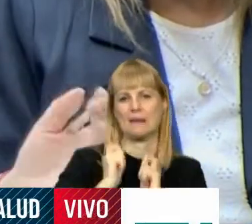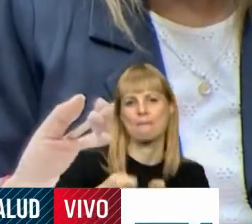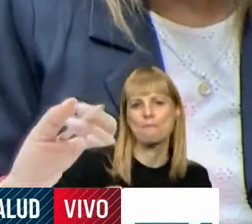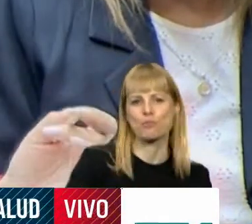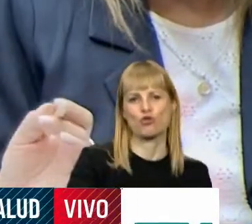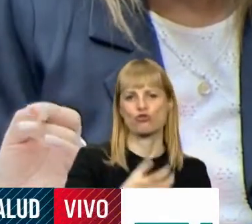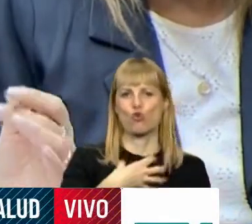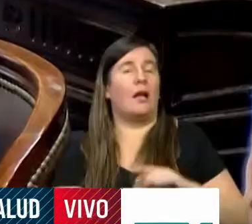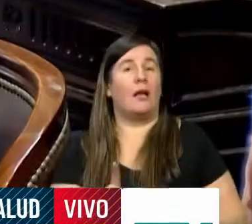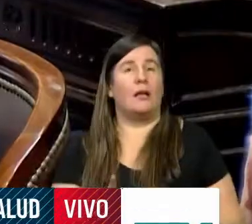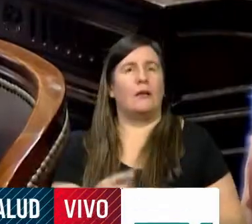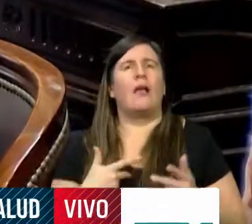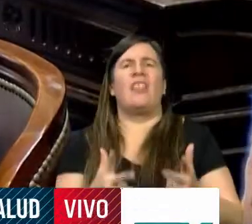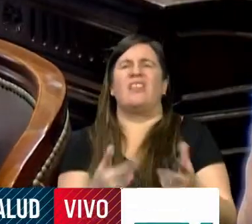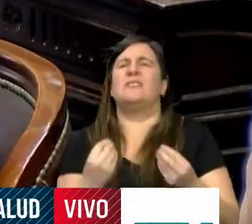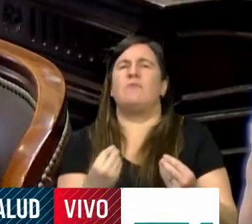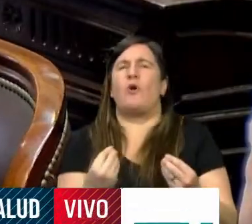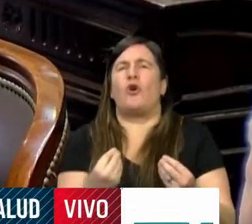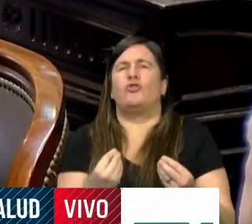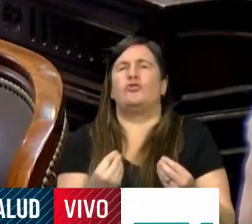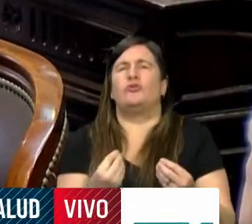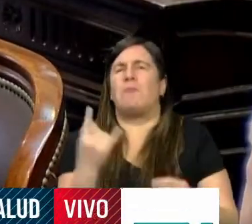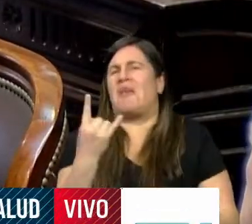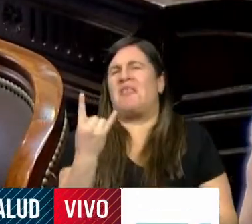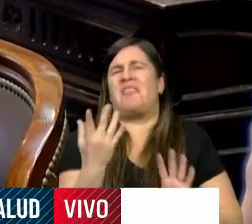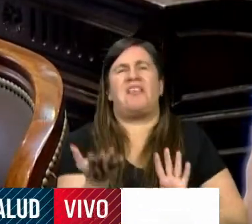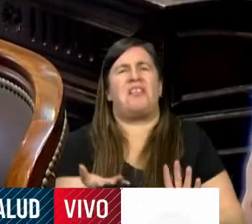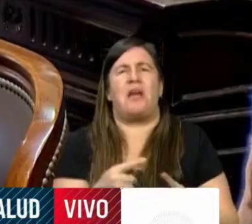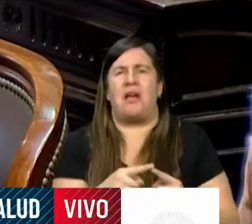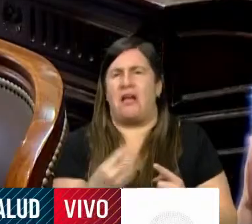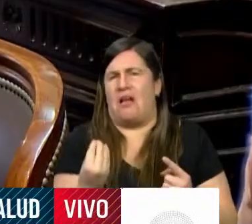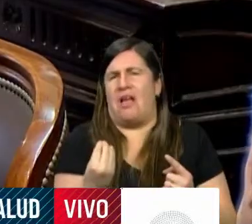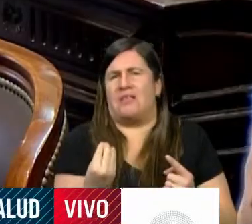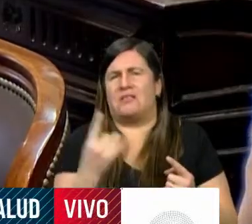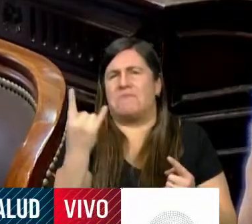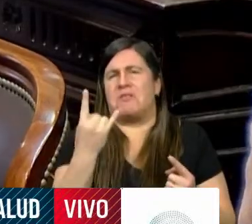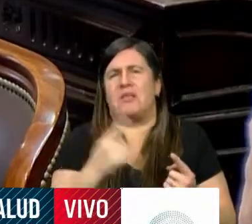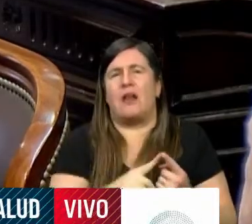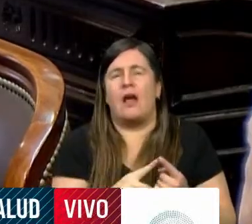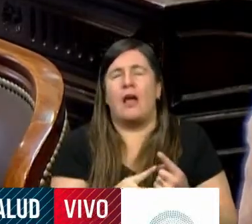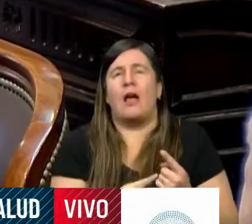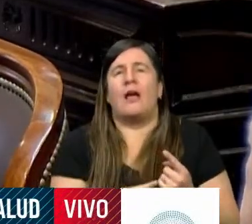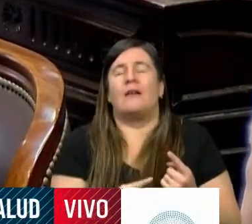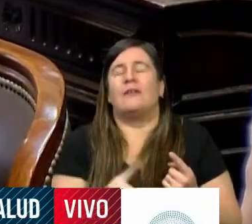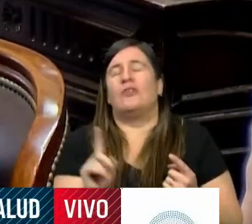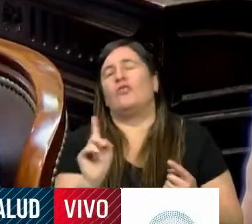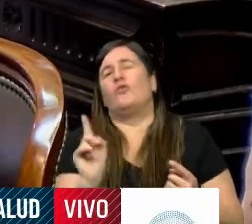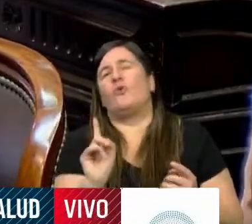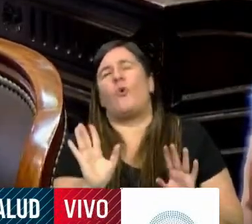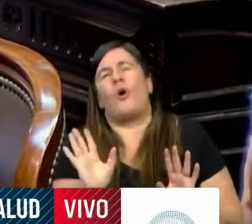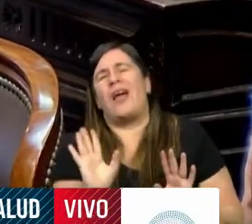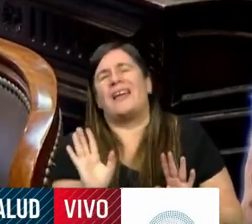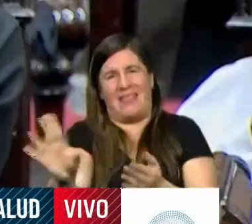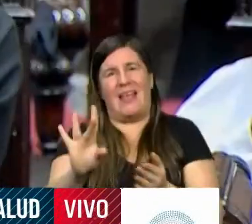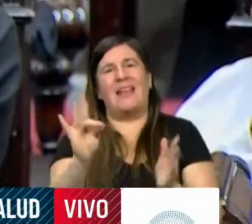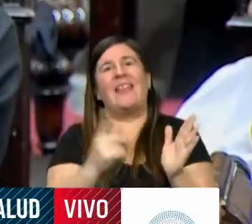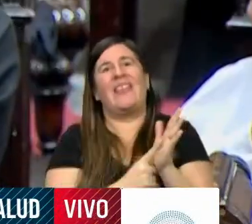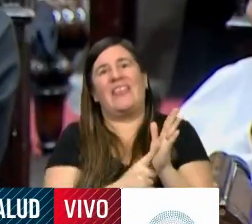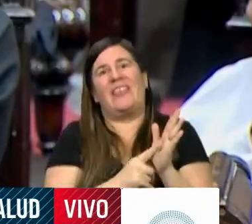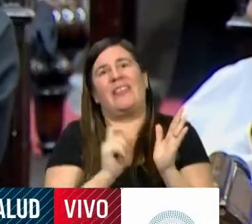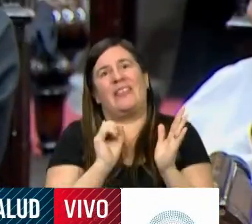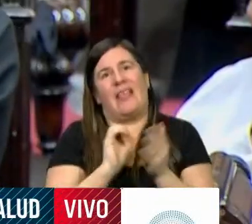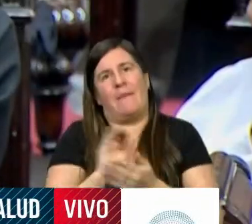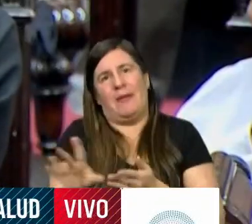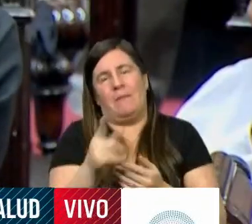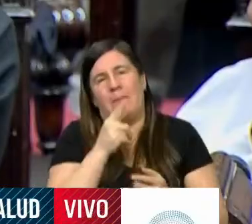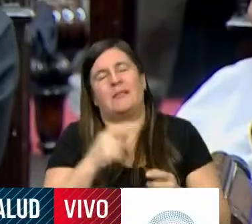Pablo Yedlin, que fue autor del proyecto que originó esta ley. Y tengo los expositores, son médicos del Garrahan, que van a